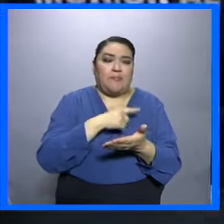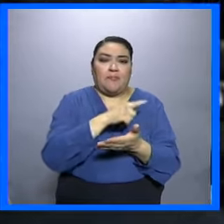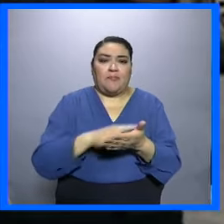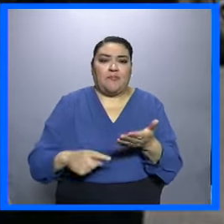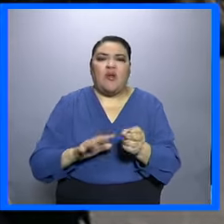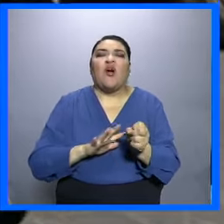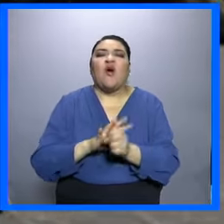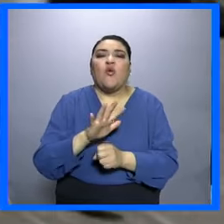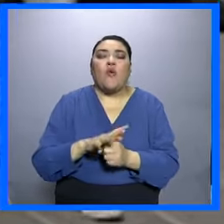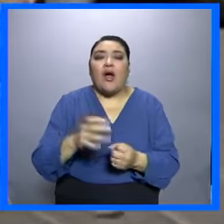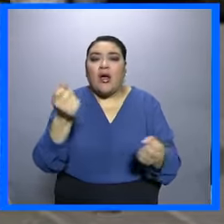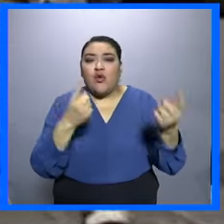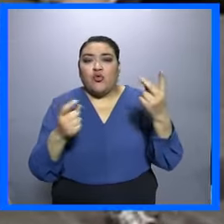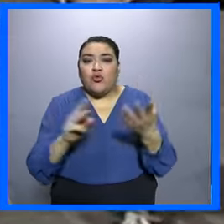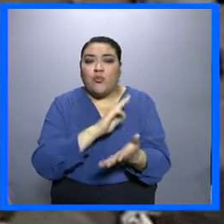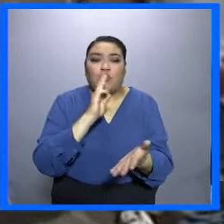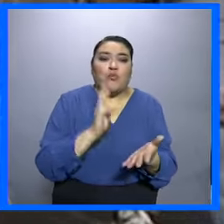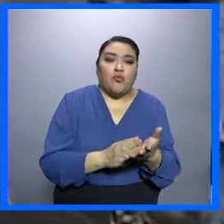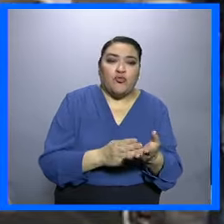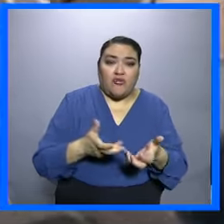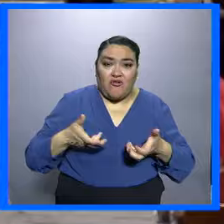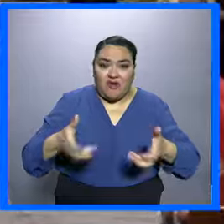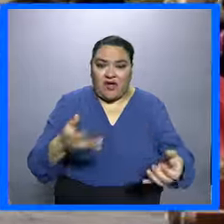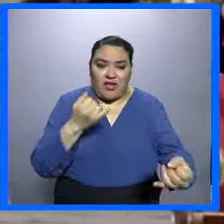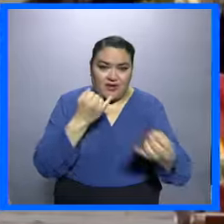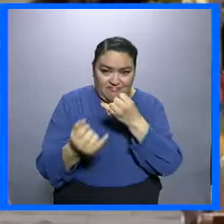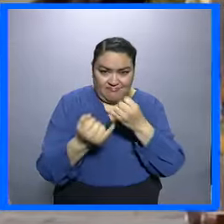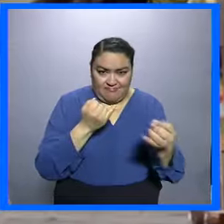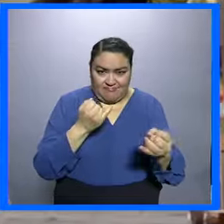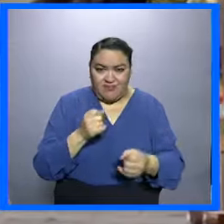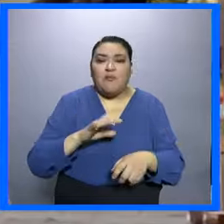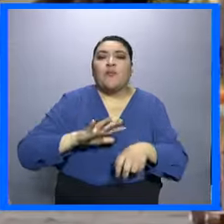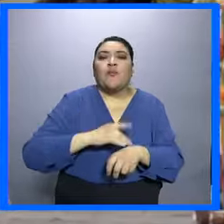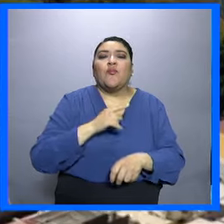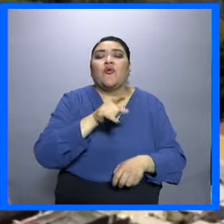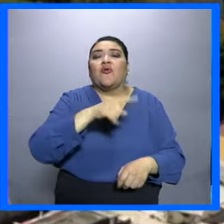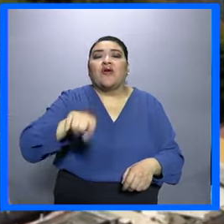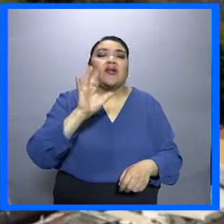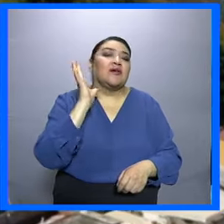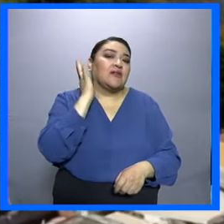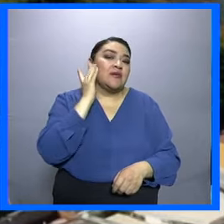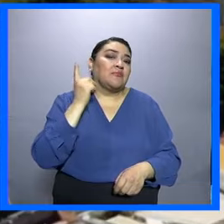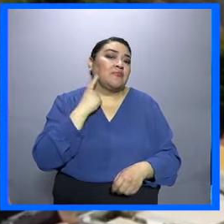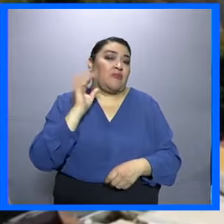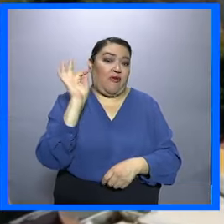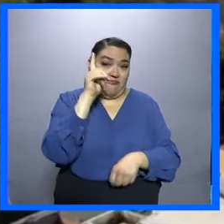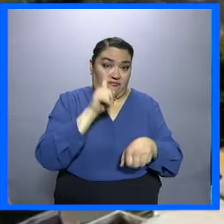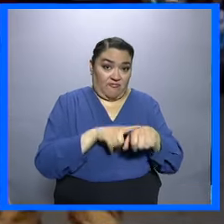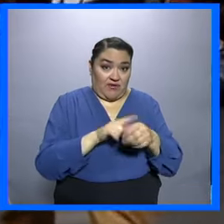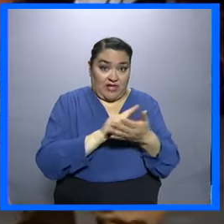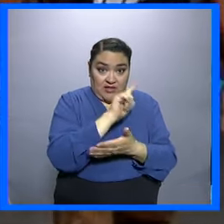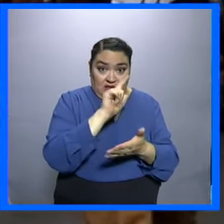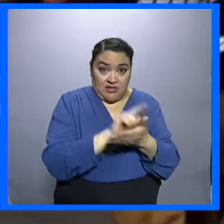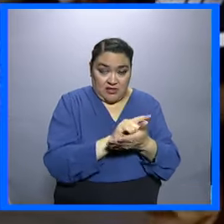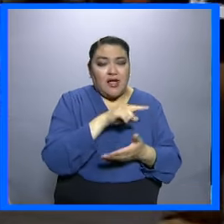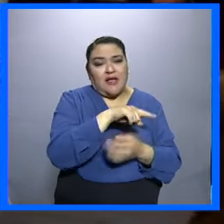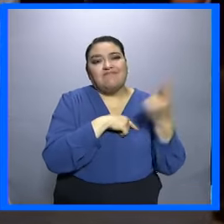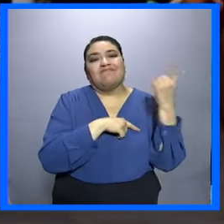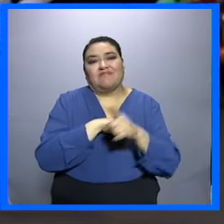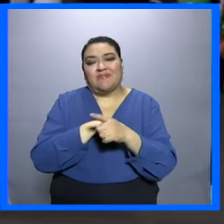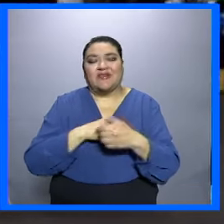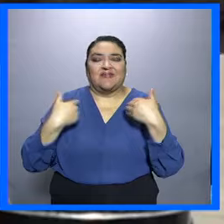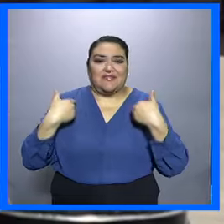las que imponían multas a quien apostara en espacios públicos. Esto porque solo el Congreso de la Unión puede legislar en esa materia. Para